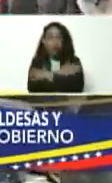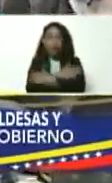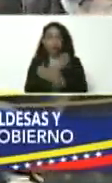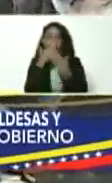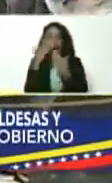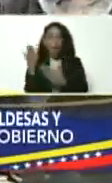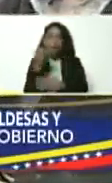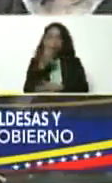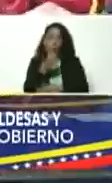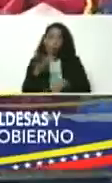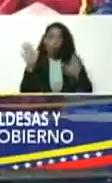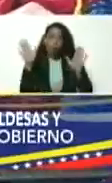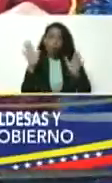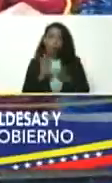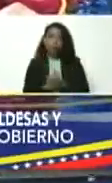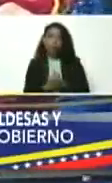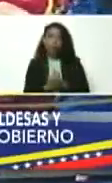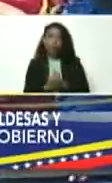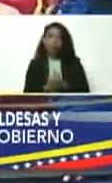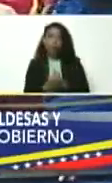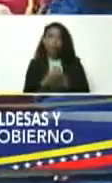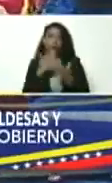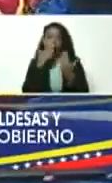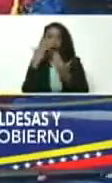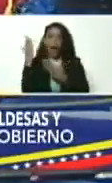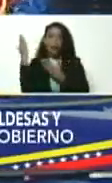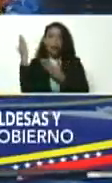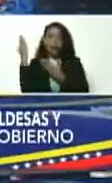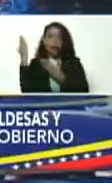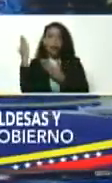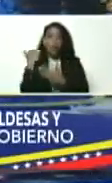bueno así estamos